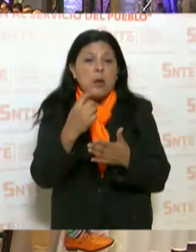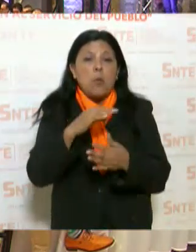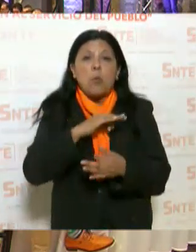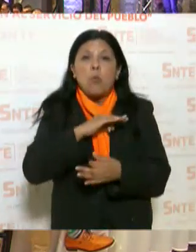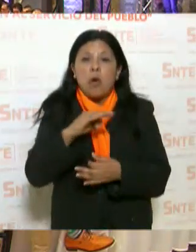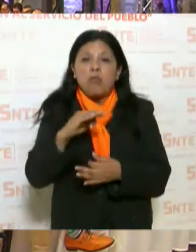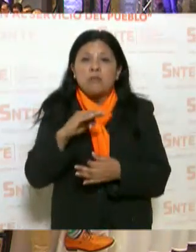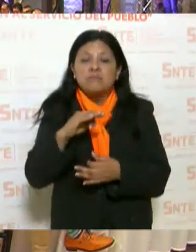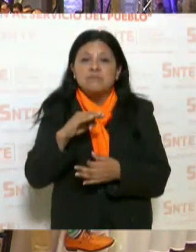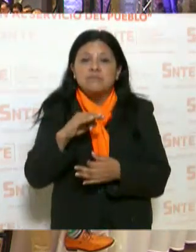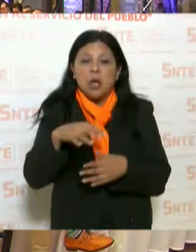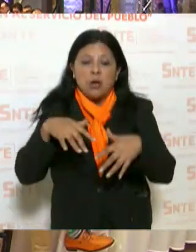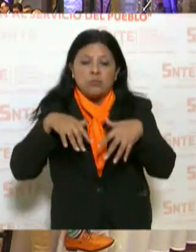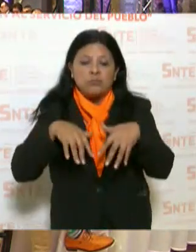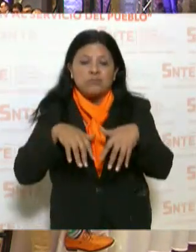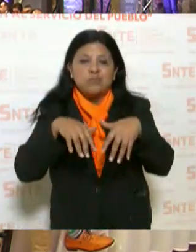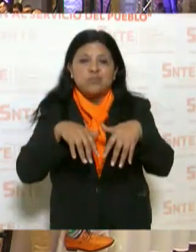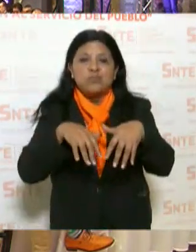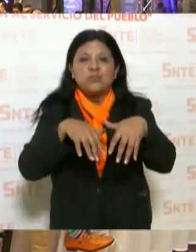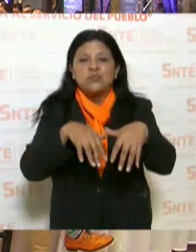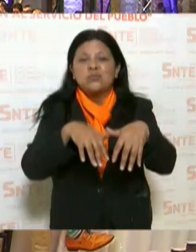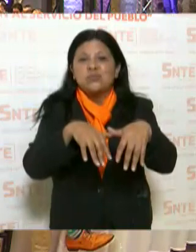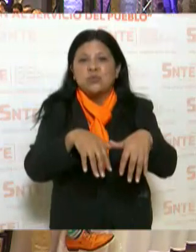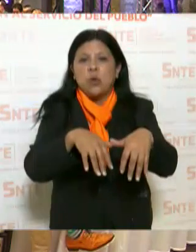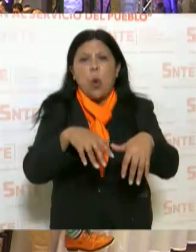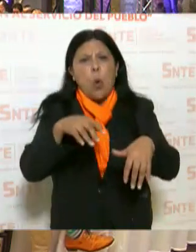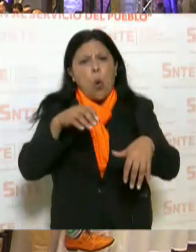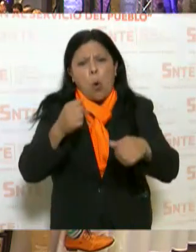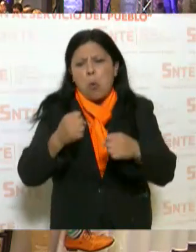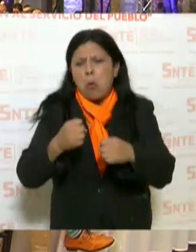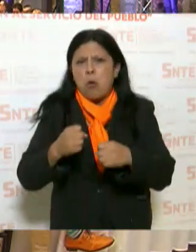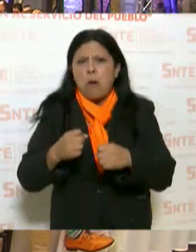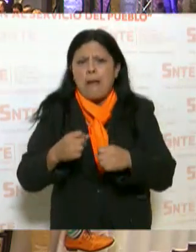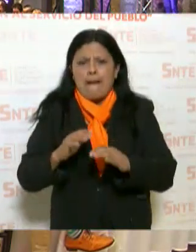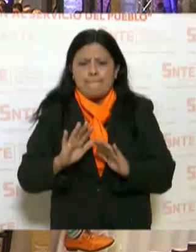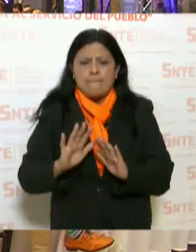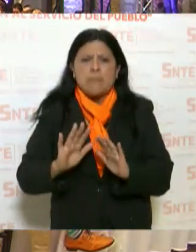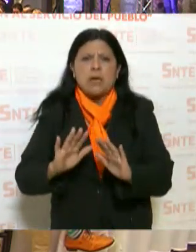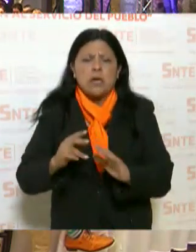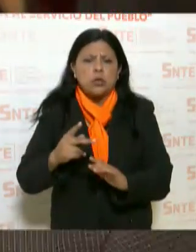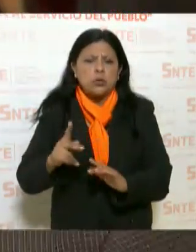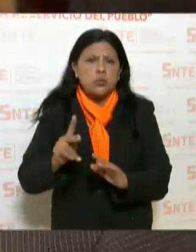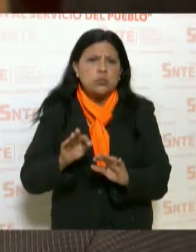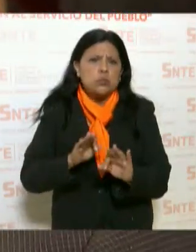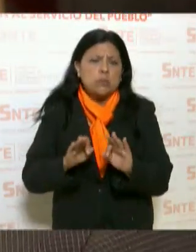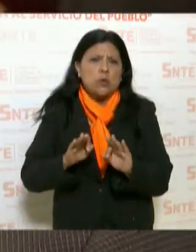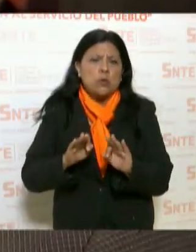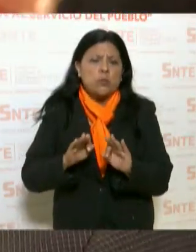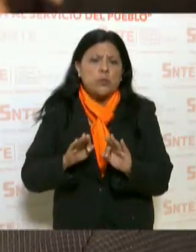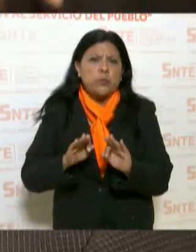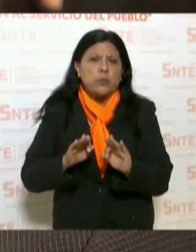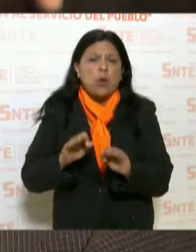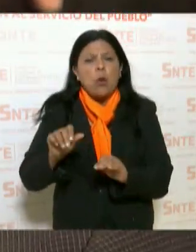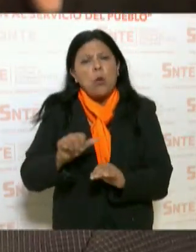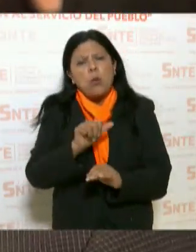Y lo dejé al final, otro artículo